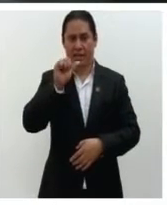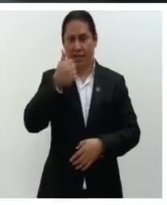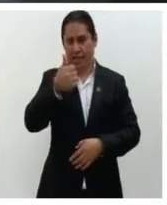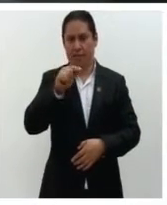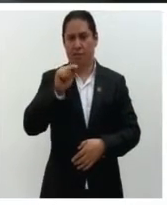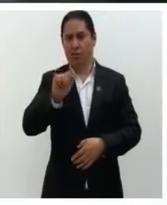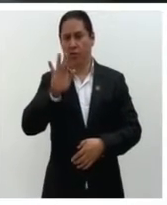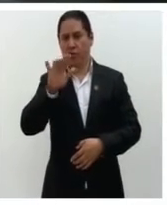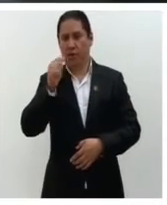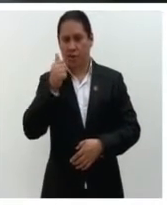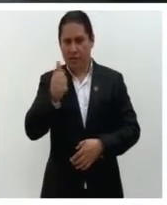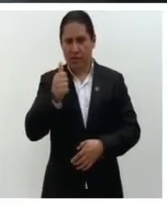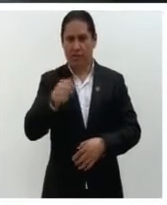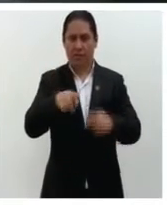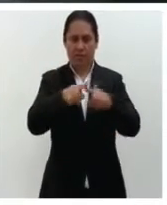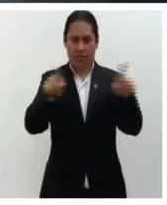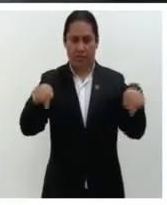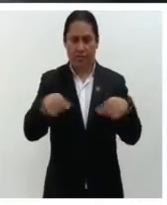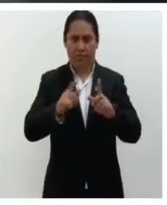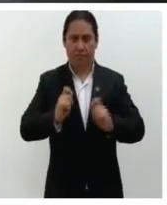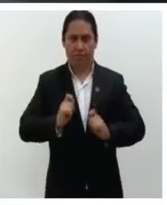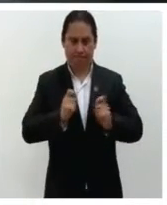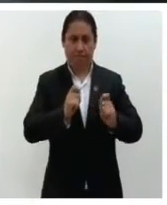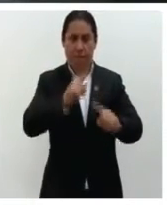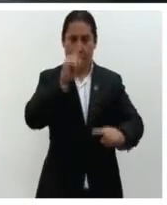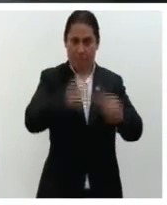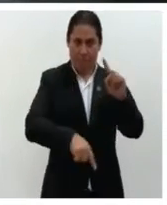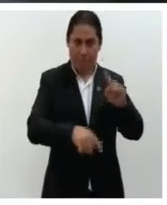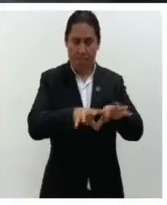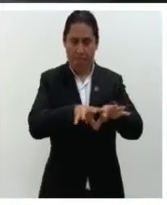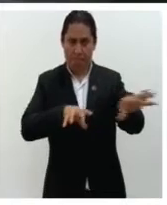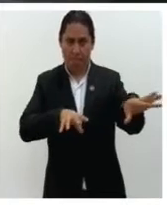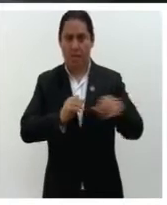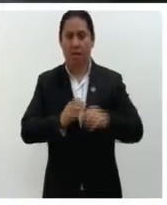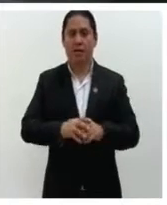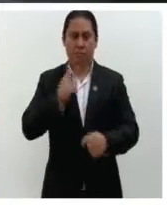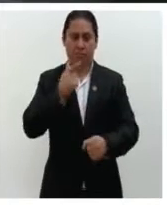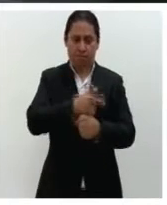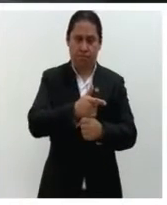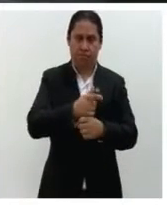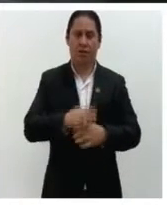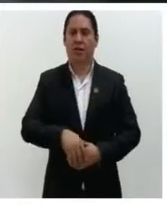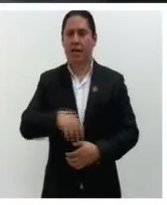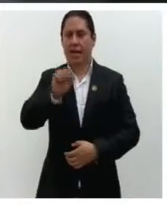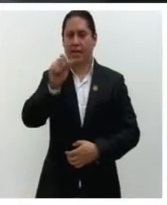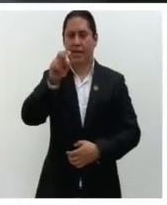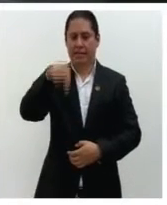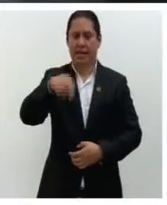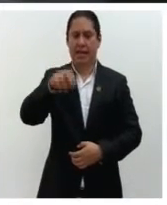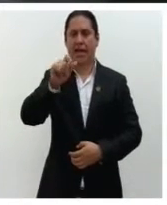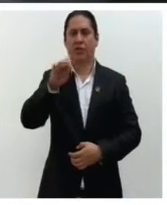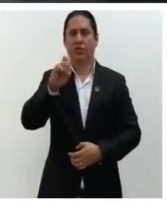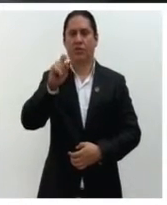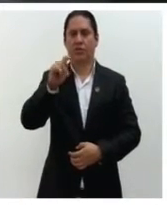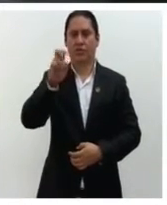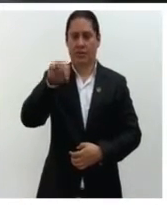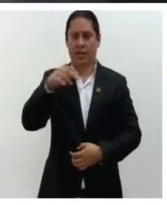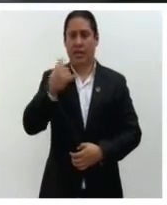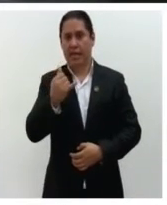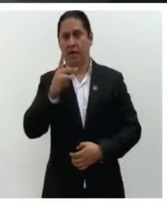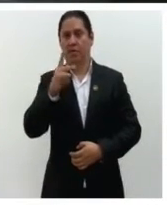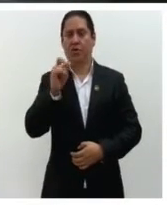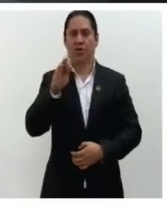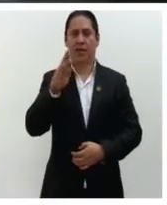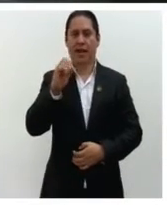1.596.51 metros cuadrados, misma que será segregada del predio identificado como San Agustín El Salado y Potrero del